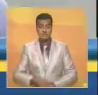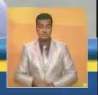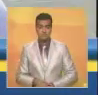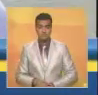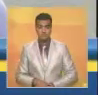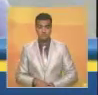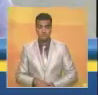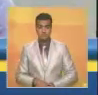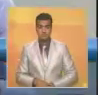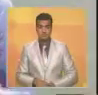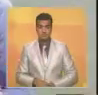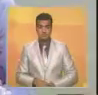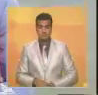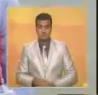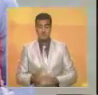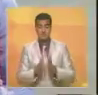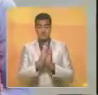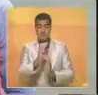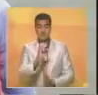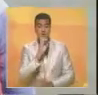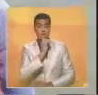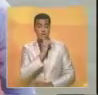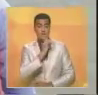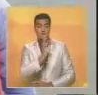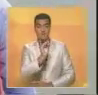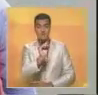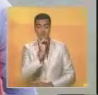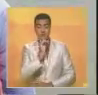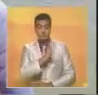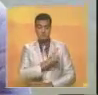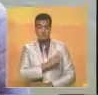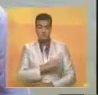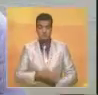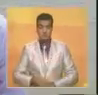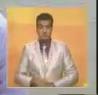de Semana Mayor. Desde San Carlos, en el estado Zulia, Fabiola Yaquinto, Noticiero Venevisión.